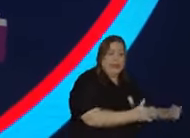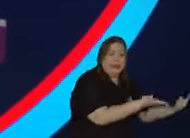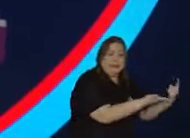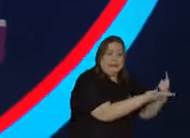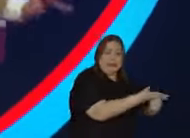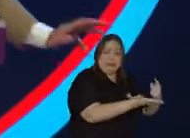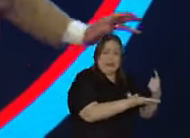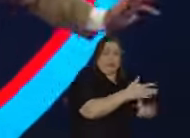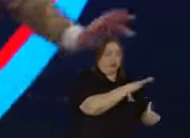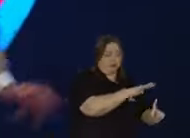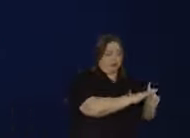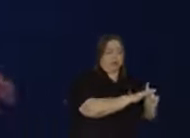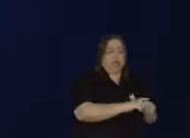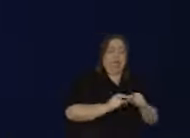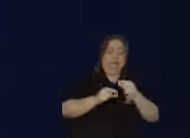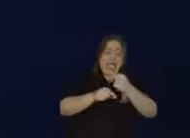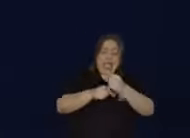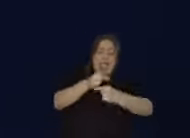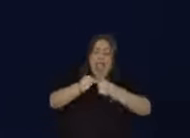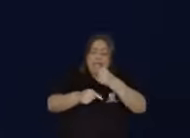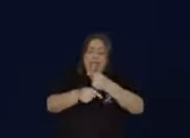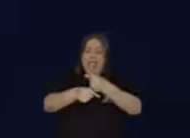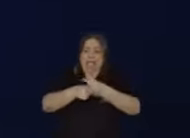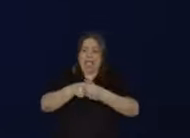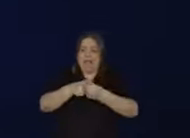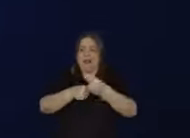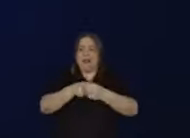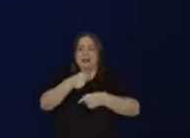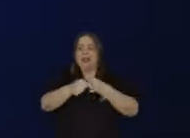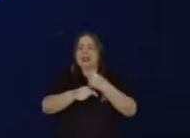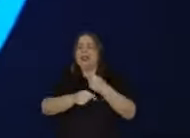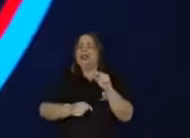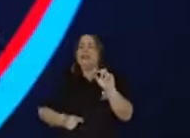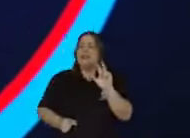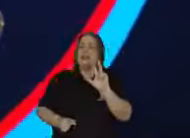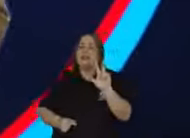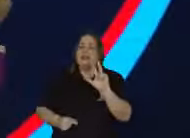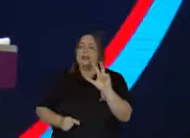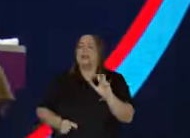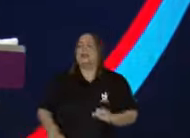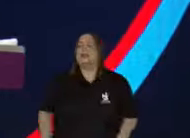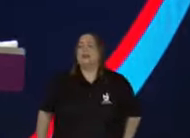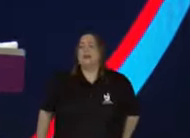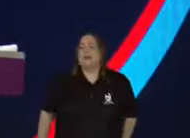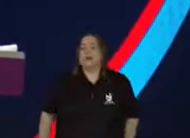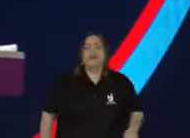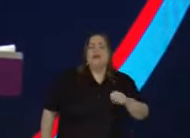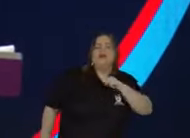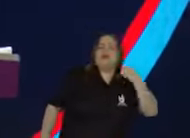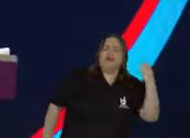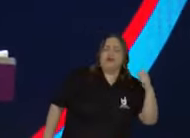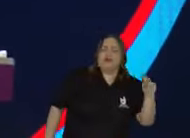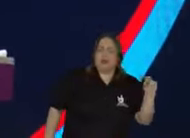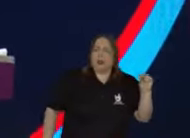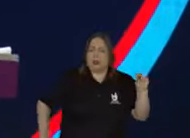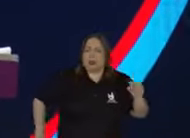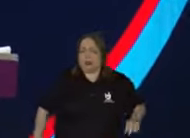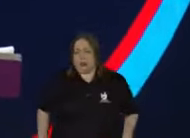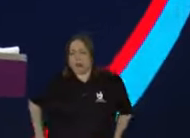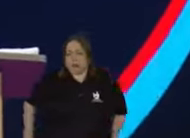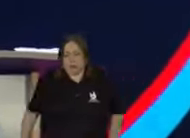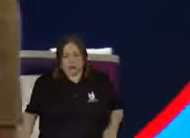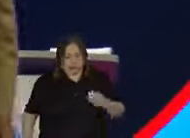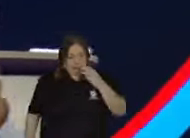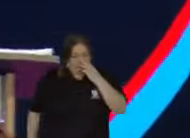en Génesis 3, el diablo no fue con un cuchillo y se lo puso a Eva. Come de la mandarina, de la naranja, de